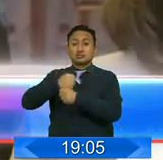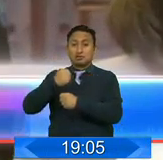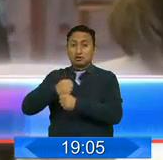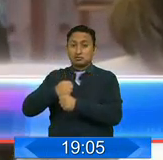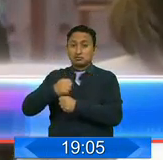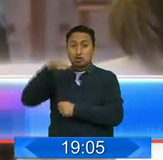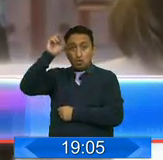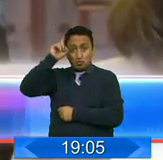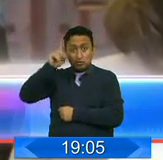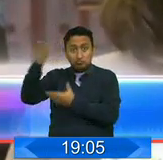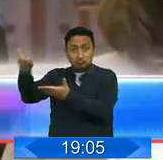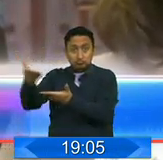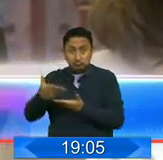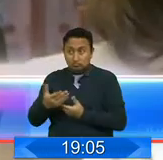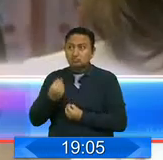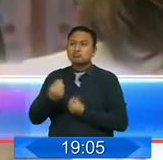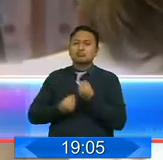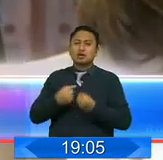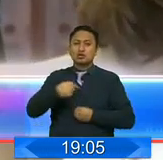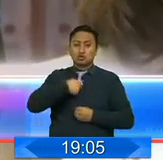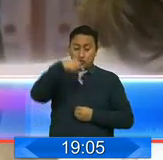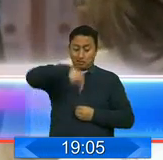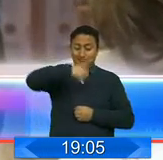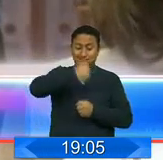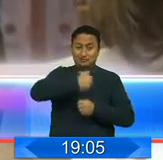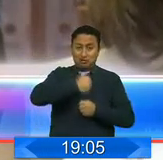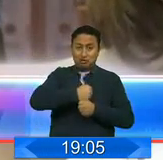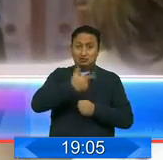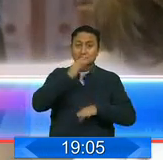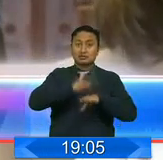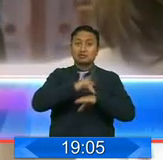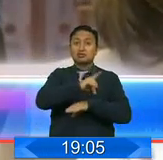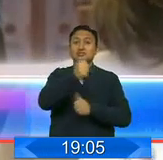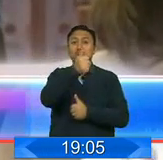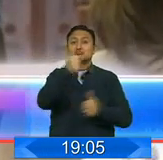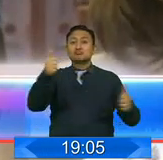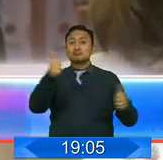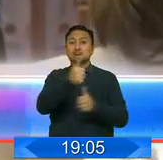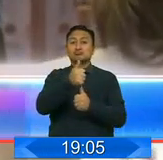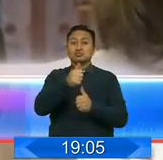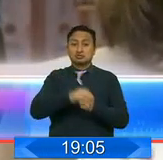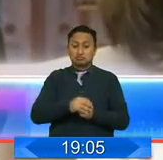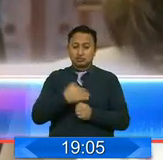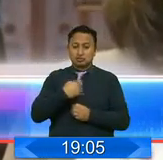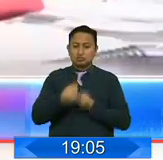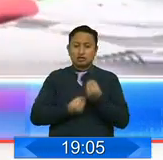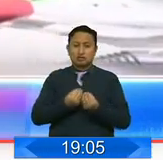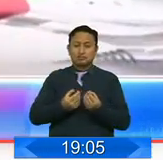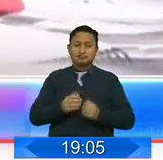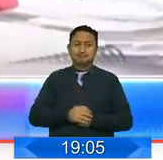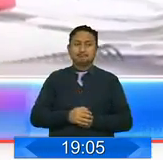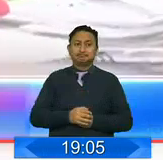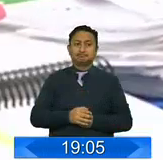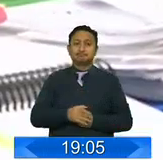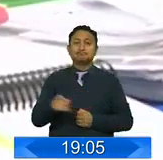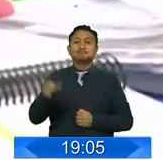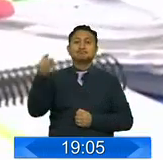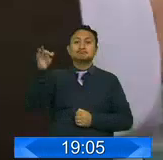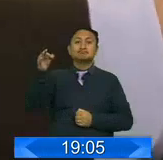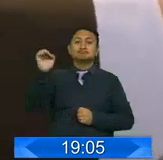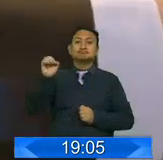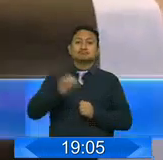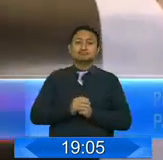pronuncie para saber las acciones que en el ámbito laboral, por la relación de dependencia existente, nosotros tenemos que tomar. Este documento